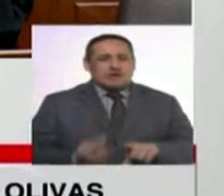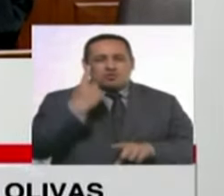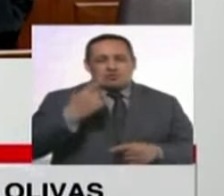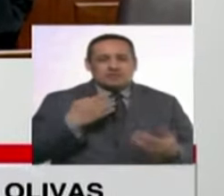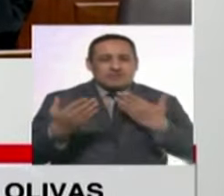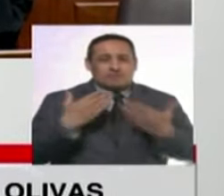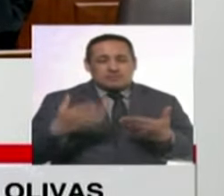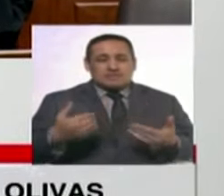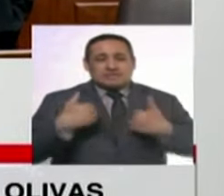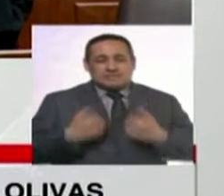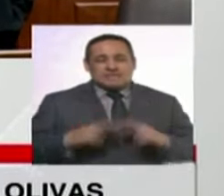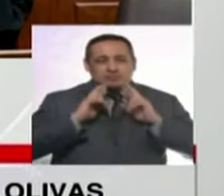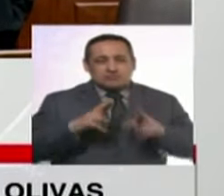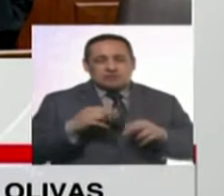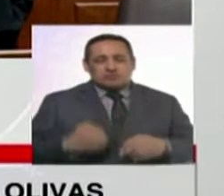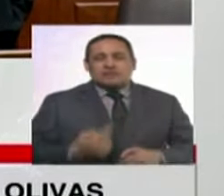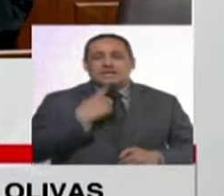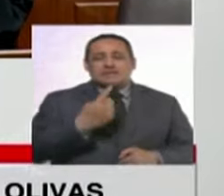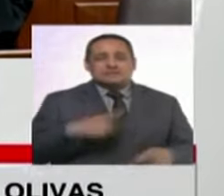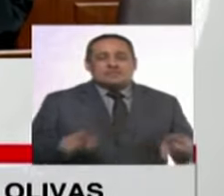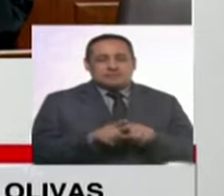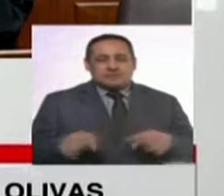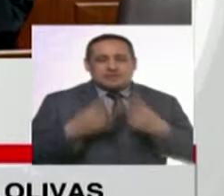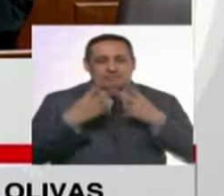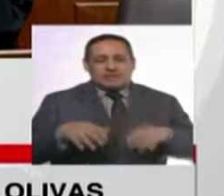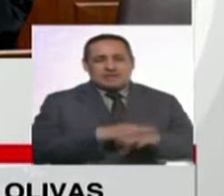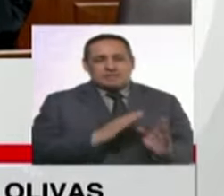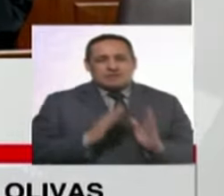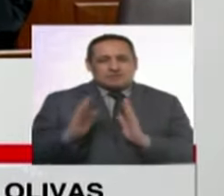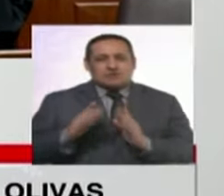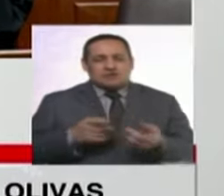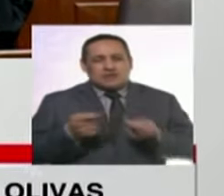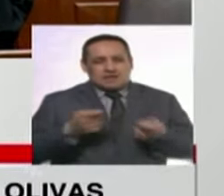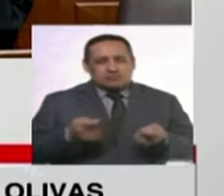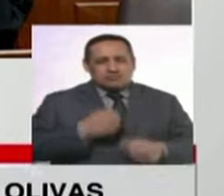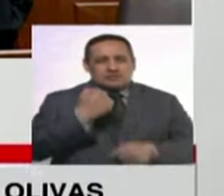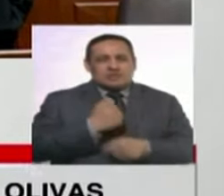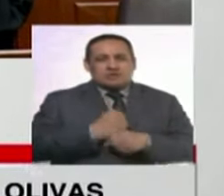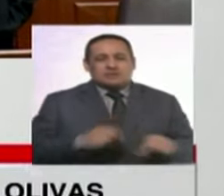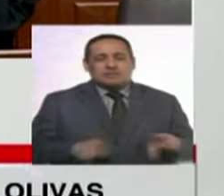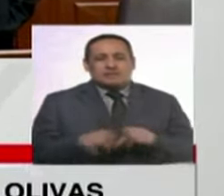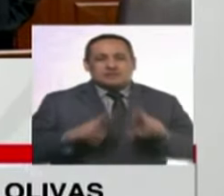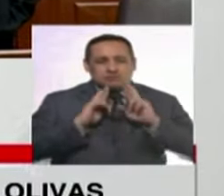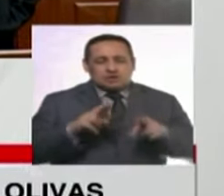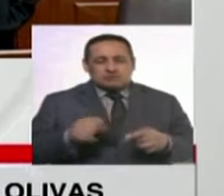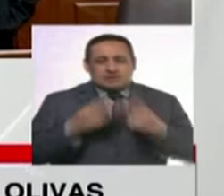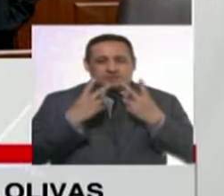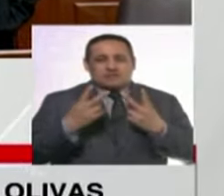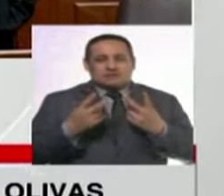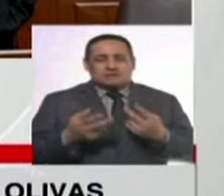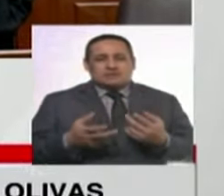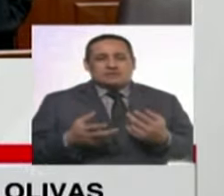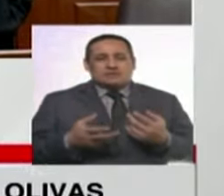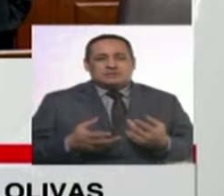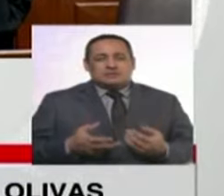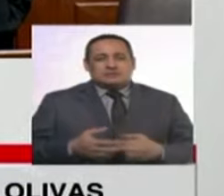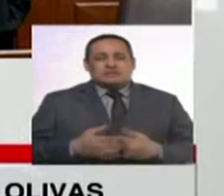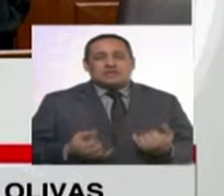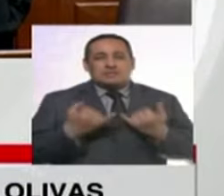forma de obtener resultados es ver la planificación la ejecución y los resultados se ven